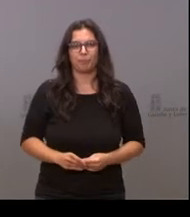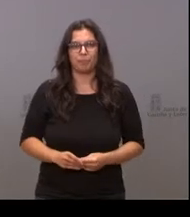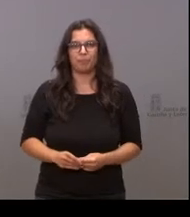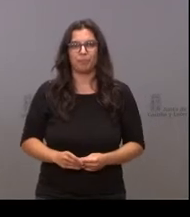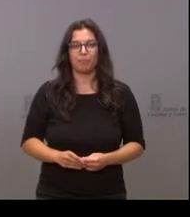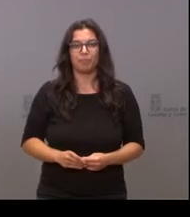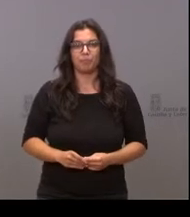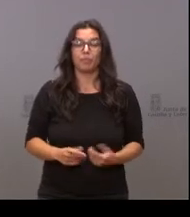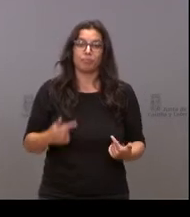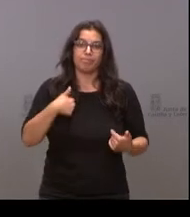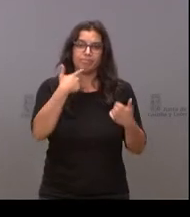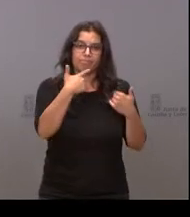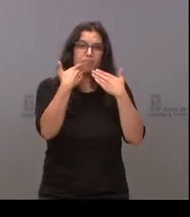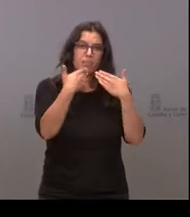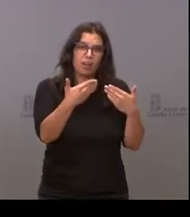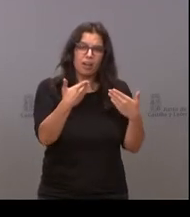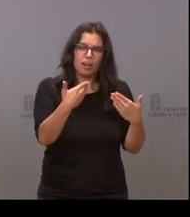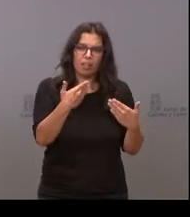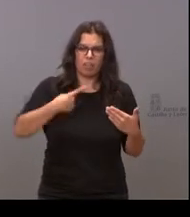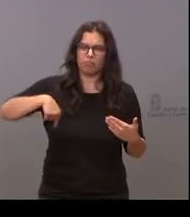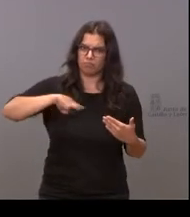cosa que agradecemos profundamente